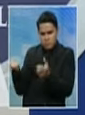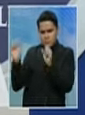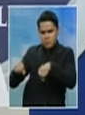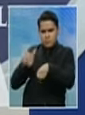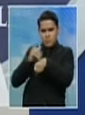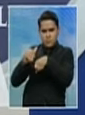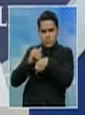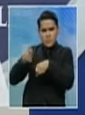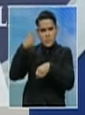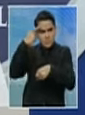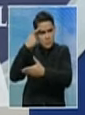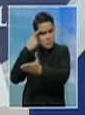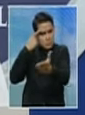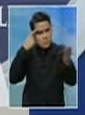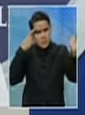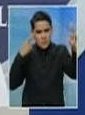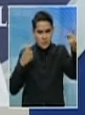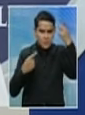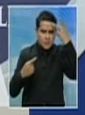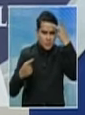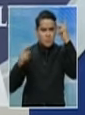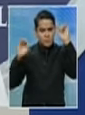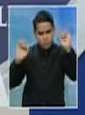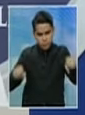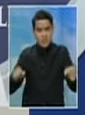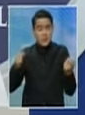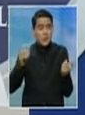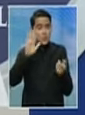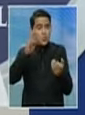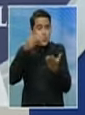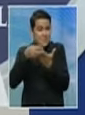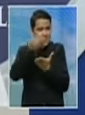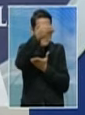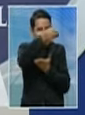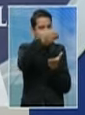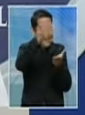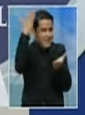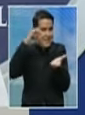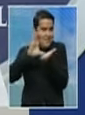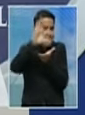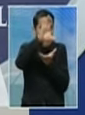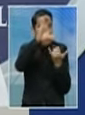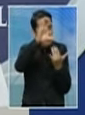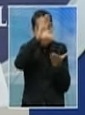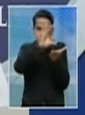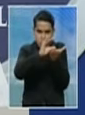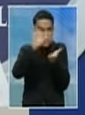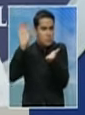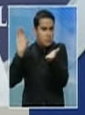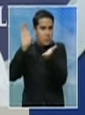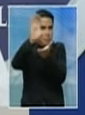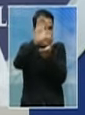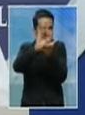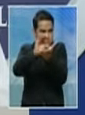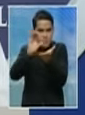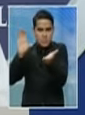del sector público no financiero una reducción en sus presupuestos que le permita obtener al menos